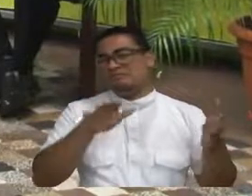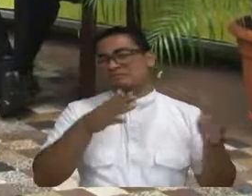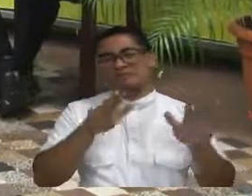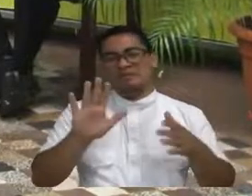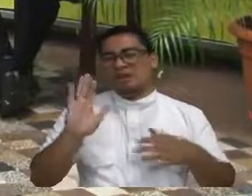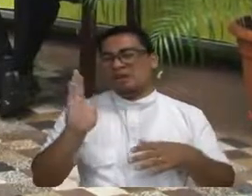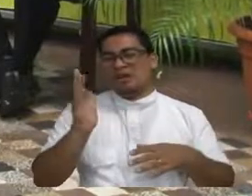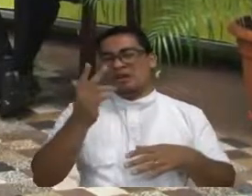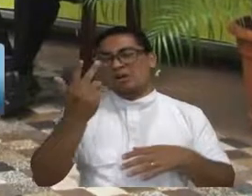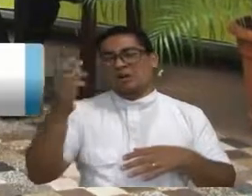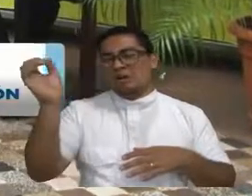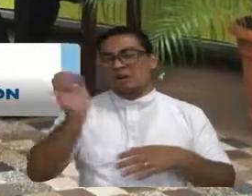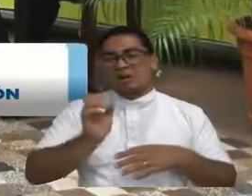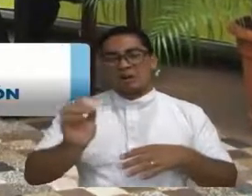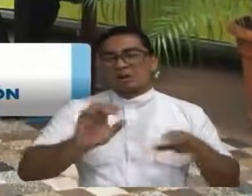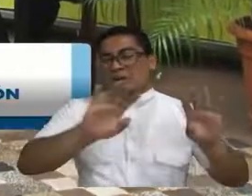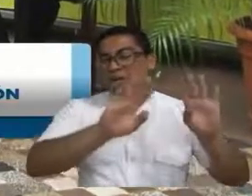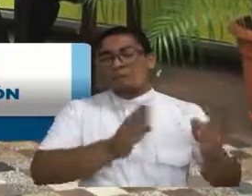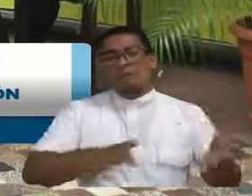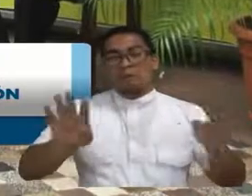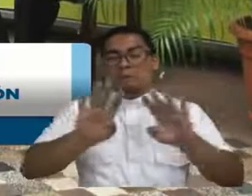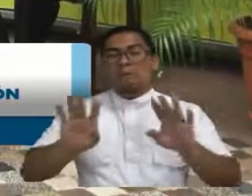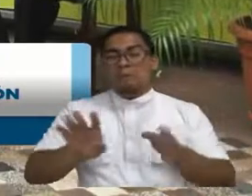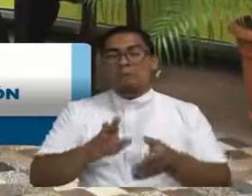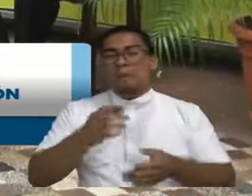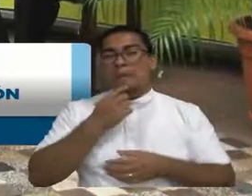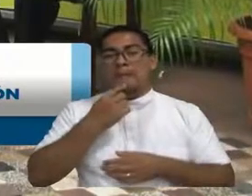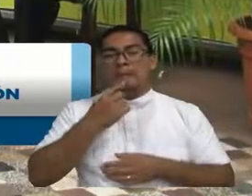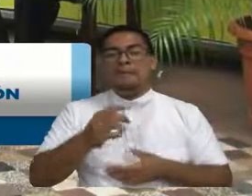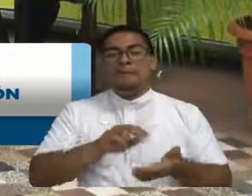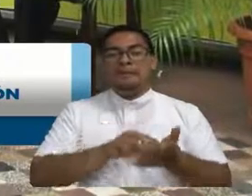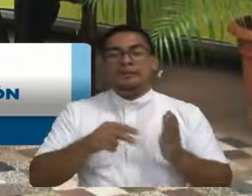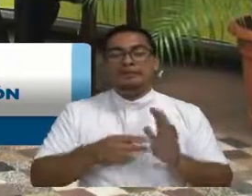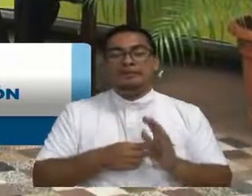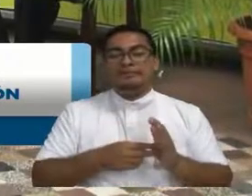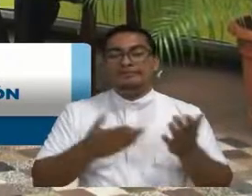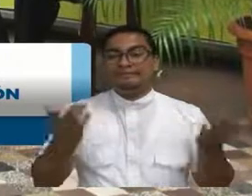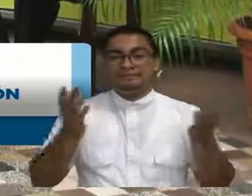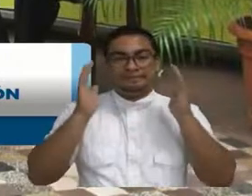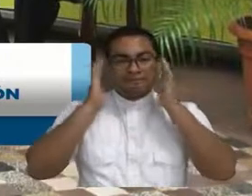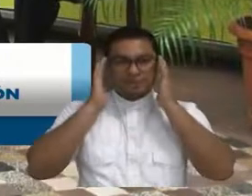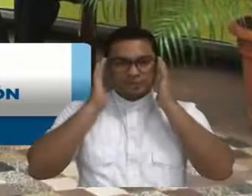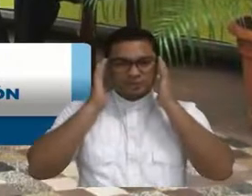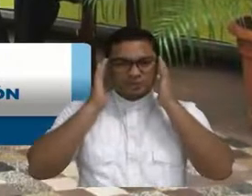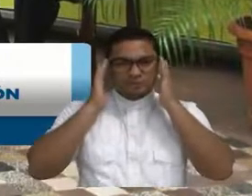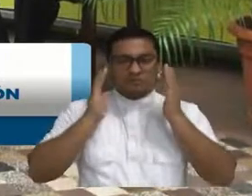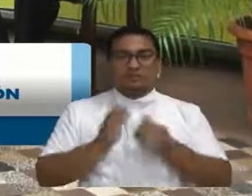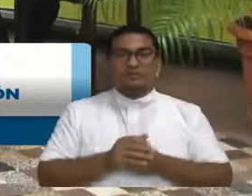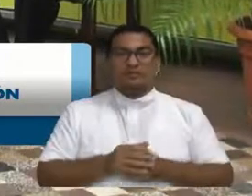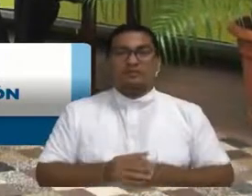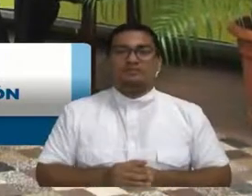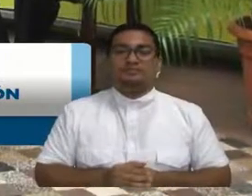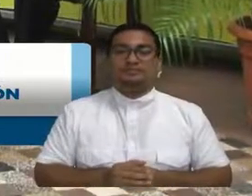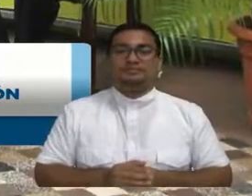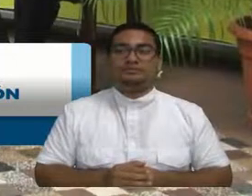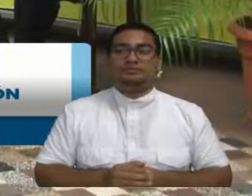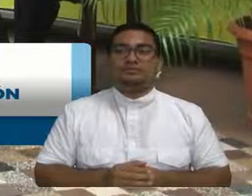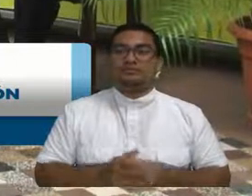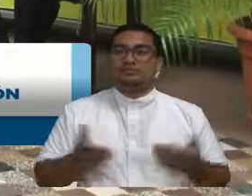mujeres, un 80% de las mujeres presentan esta situación. No todas, pero la mayoría. ¿Esto suele darse mayoritariamente,